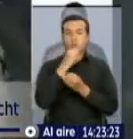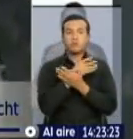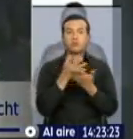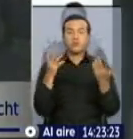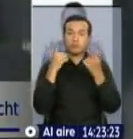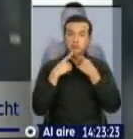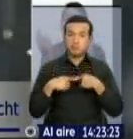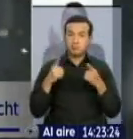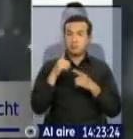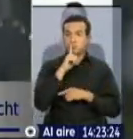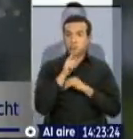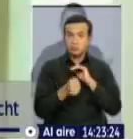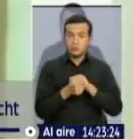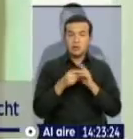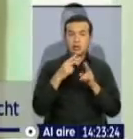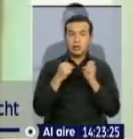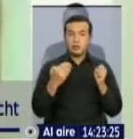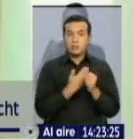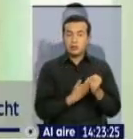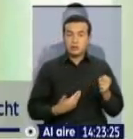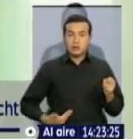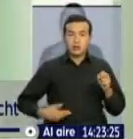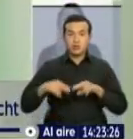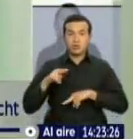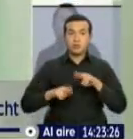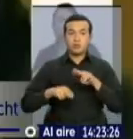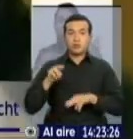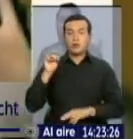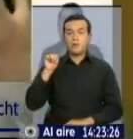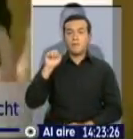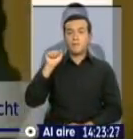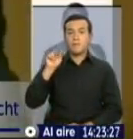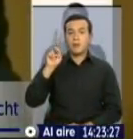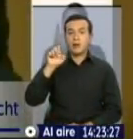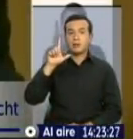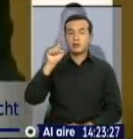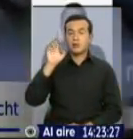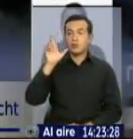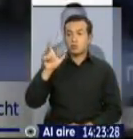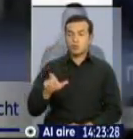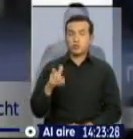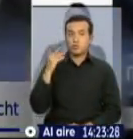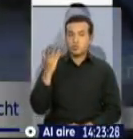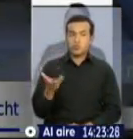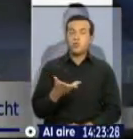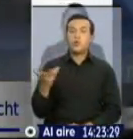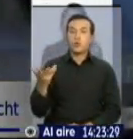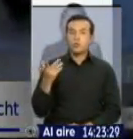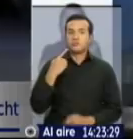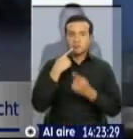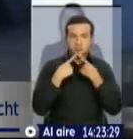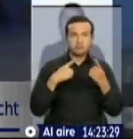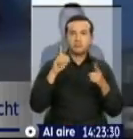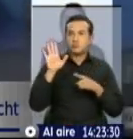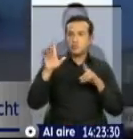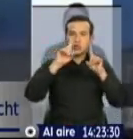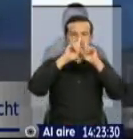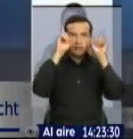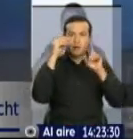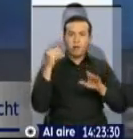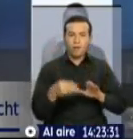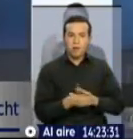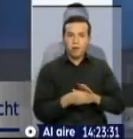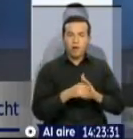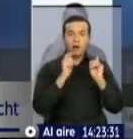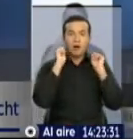según fuentes confidenciales, el expresidente de la constructora brasileña envuelta en el mayor escándalo de corrupción, Marcelo Odebrecht, confirmó que su empresa financió las